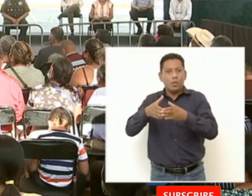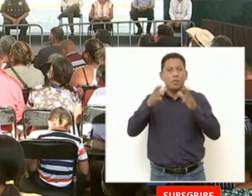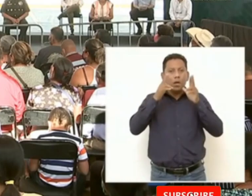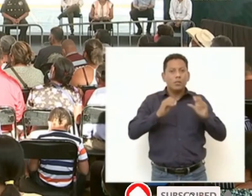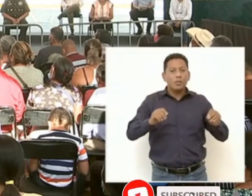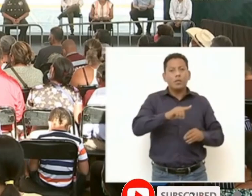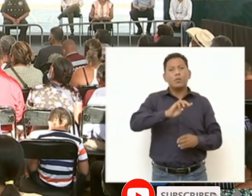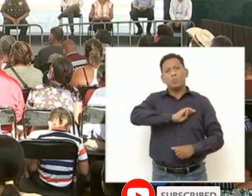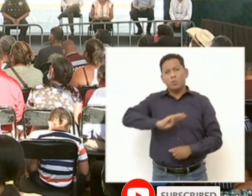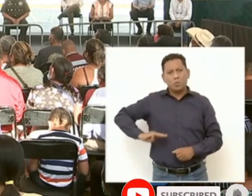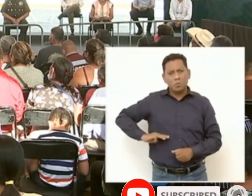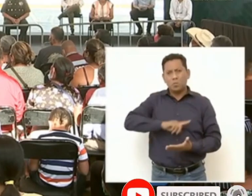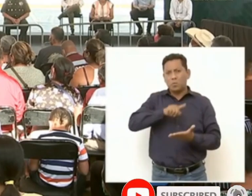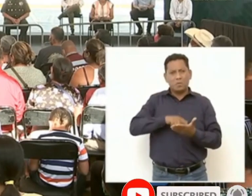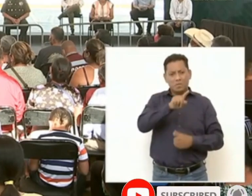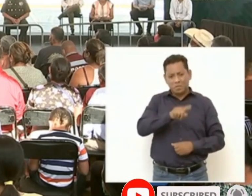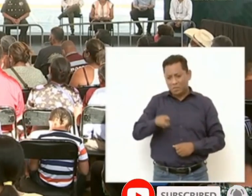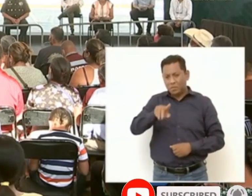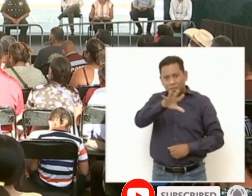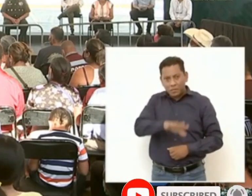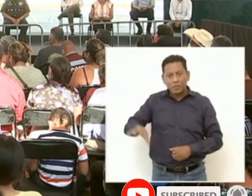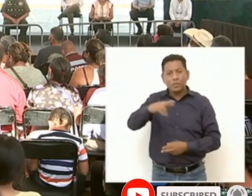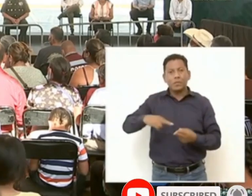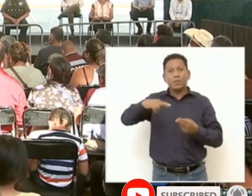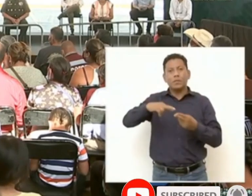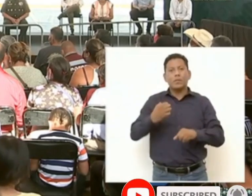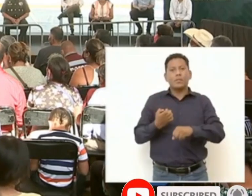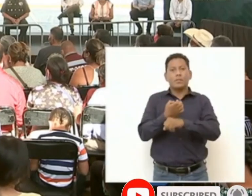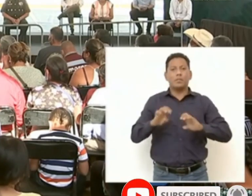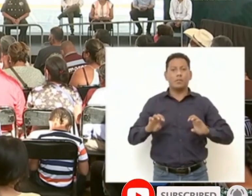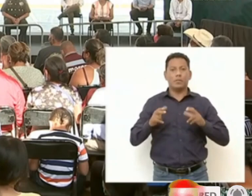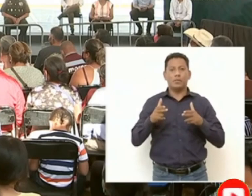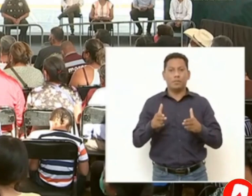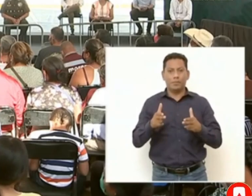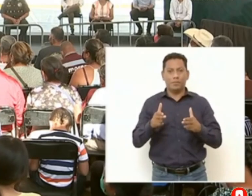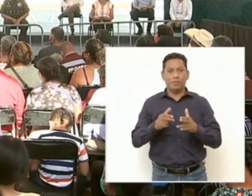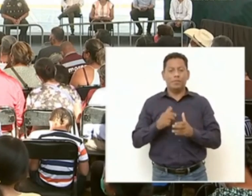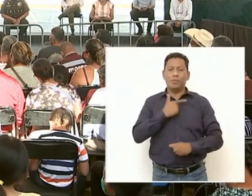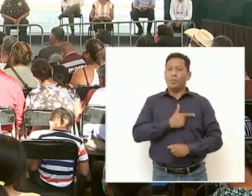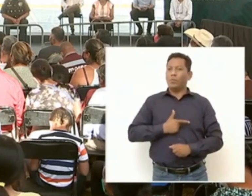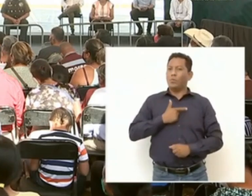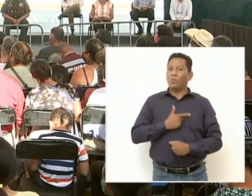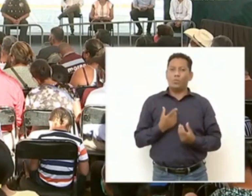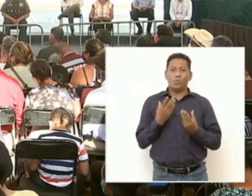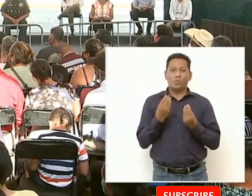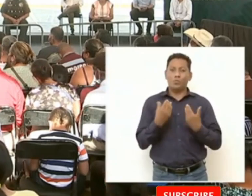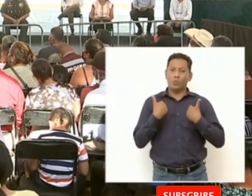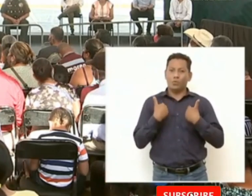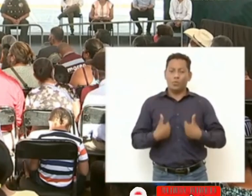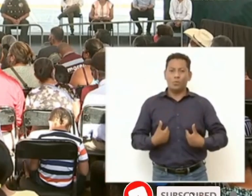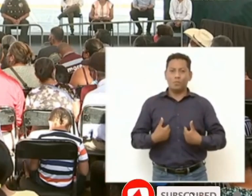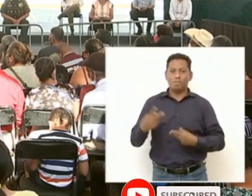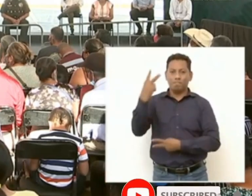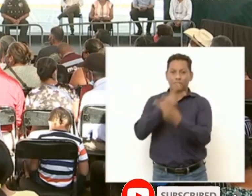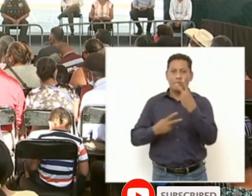ejidos, municipios de esta región del estado de Chiapas. Me da mucho gusto estar de